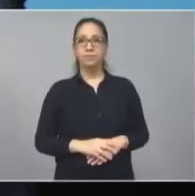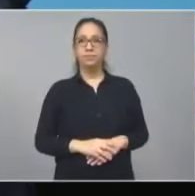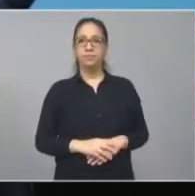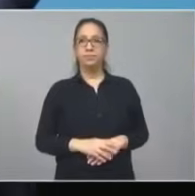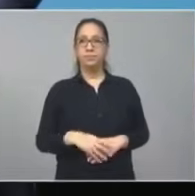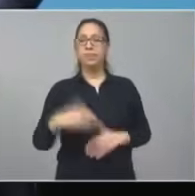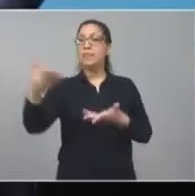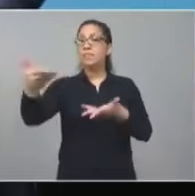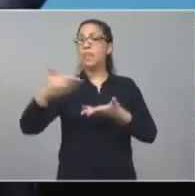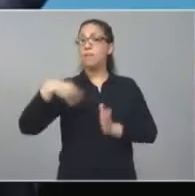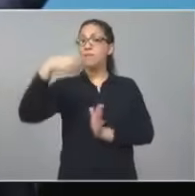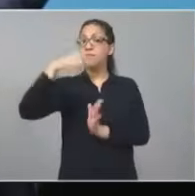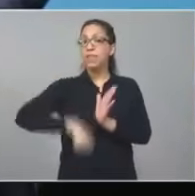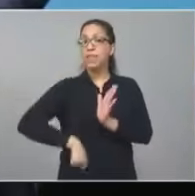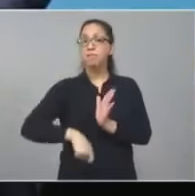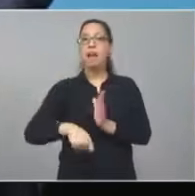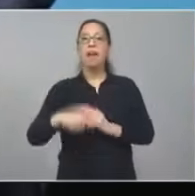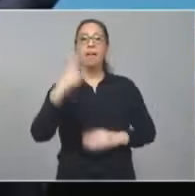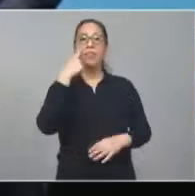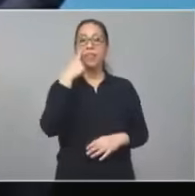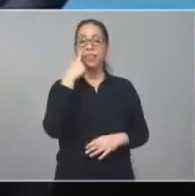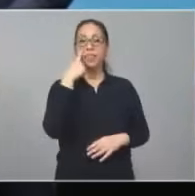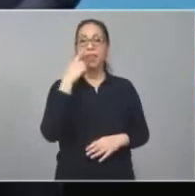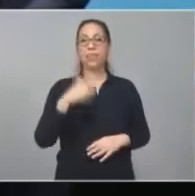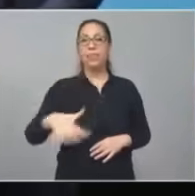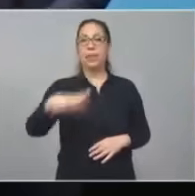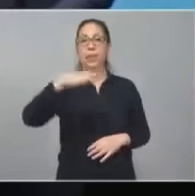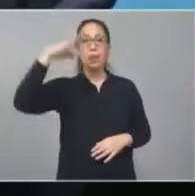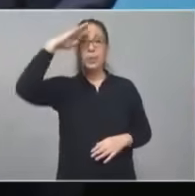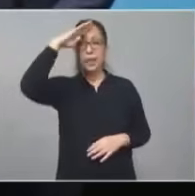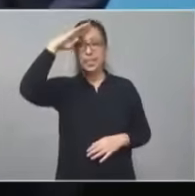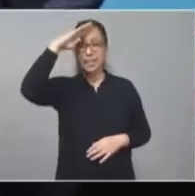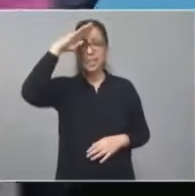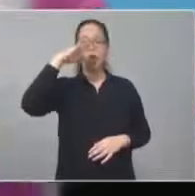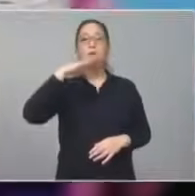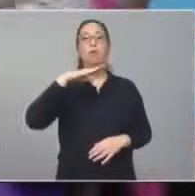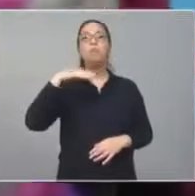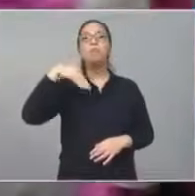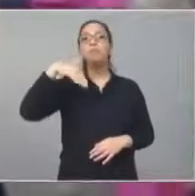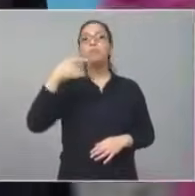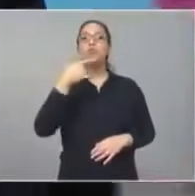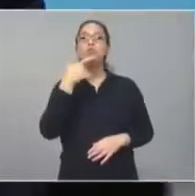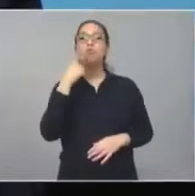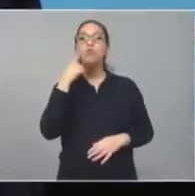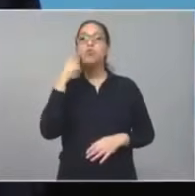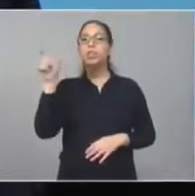Invitamos a firmar al intendente de Berazategui, Juan José Musi.